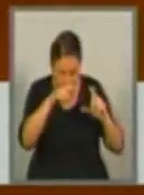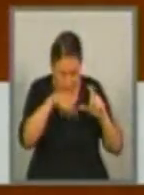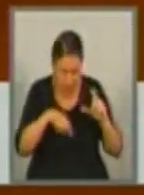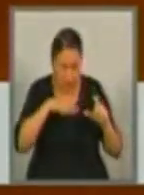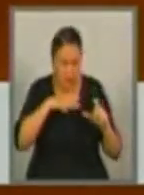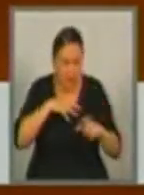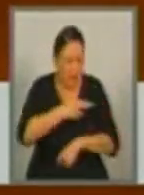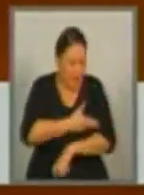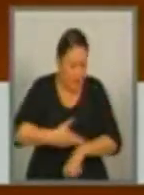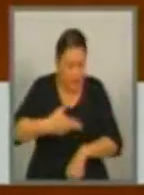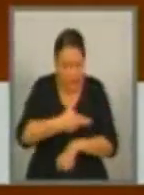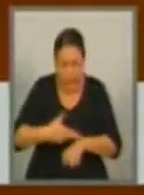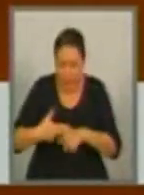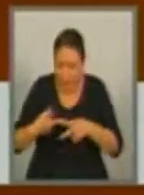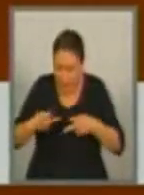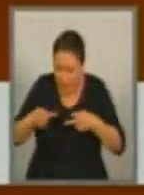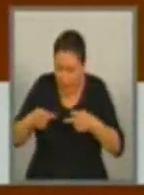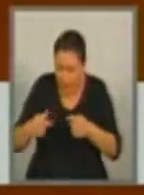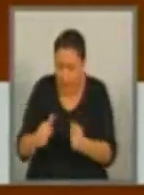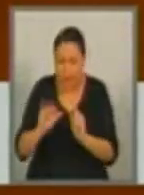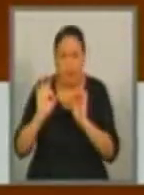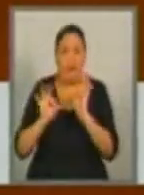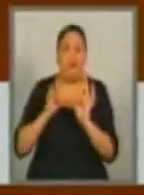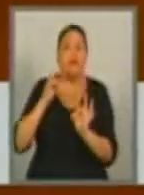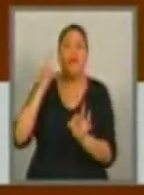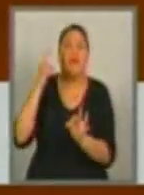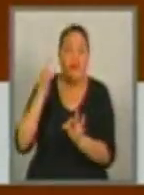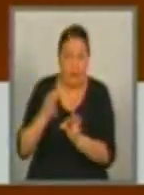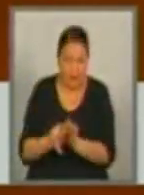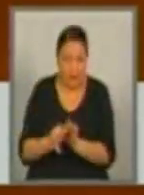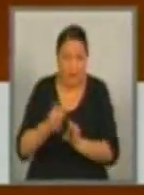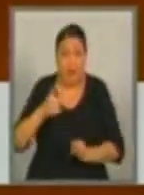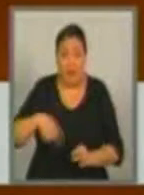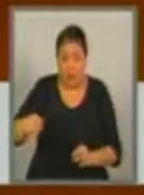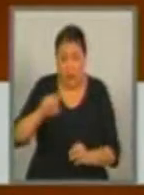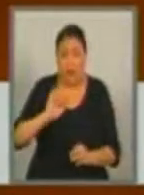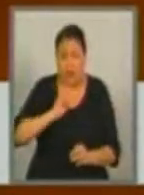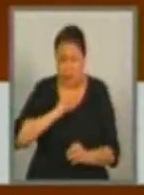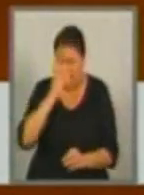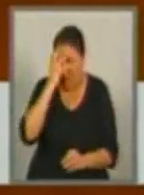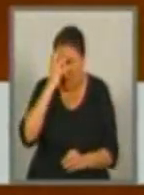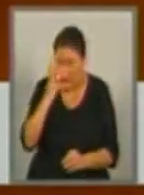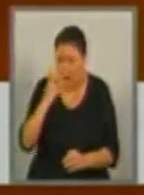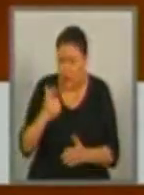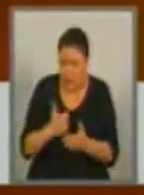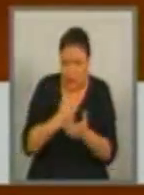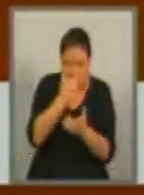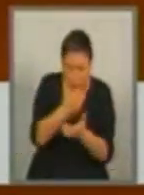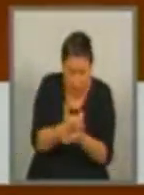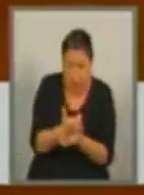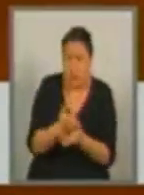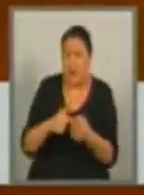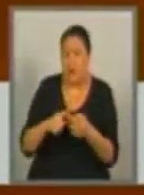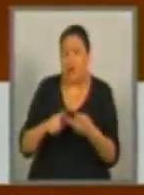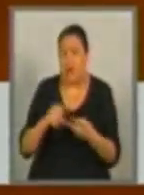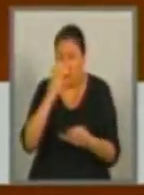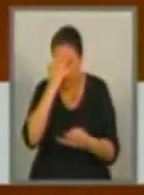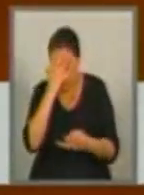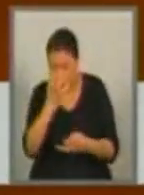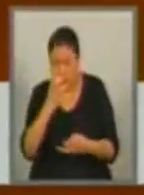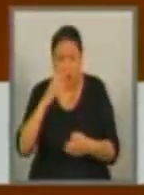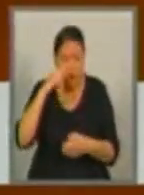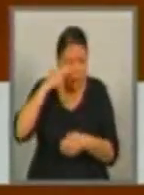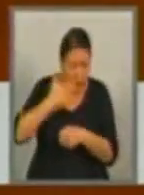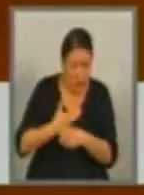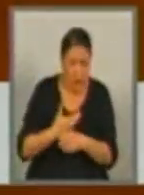dar certeza de que el gasto se realice de manera responsable, transparente e